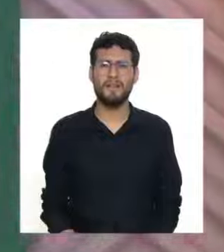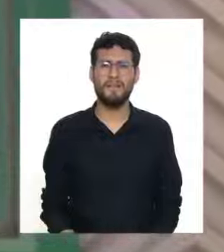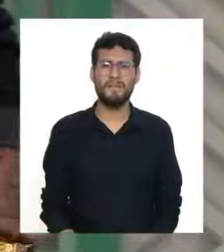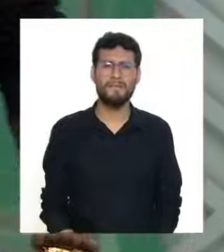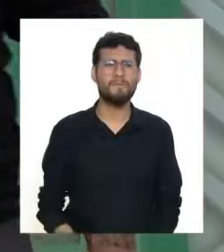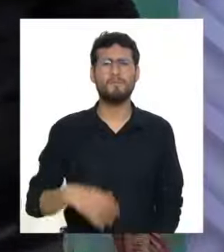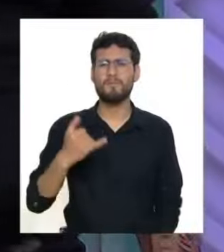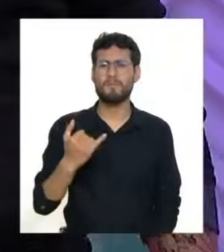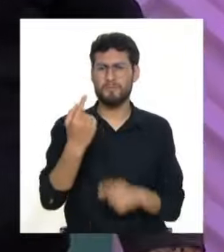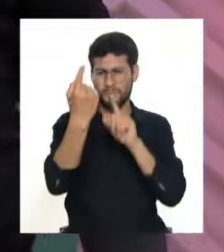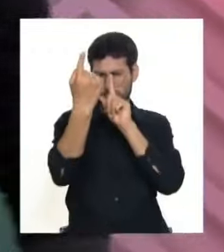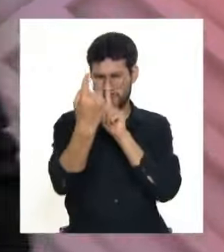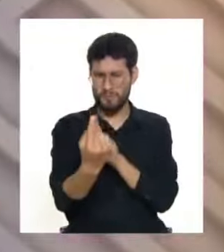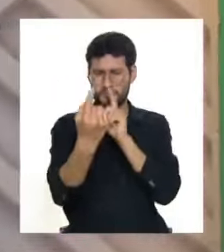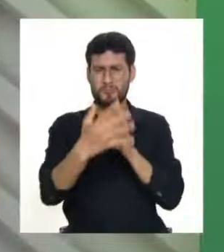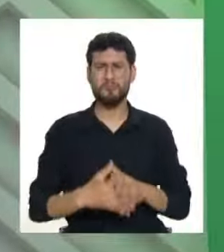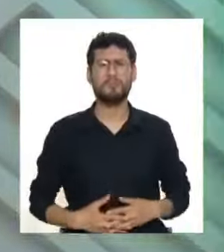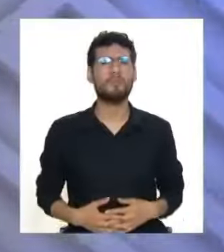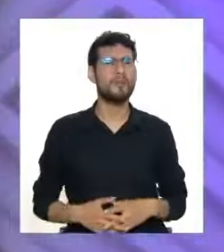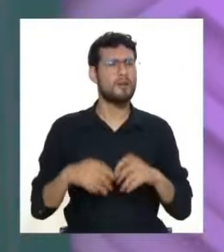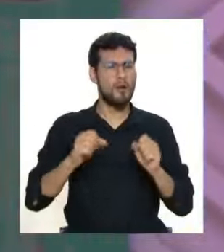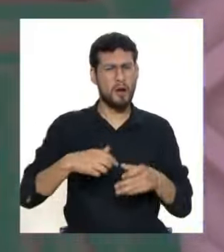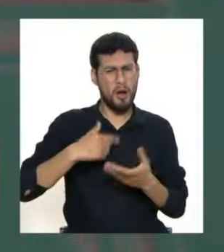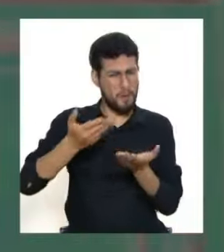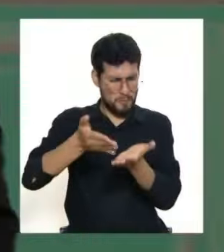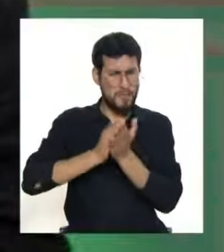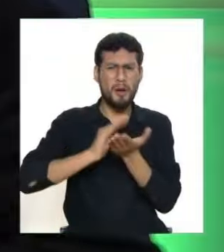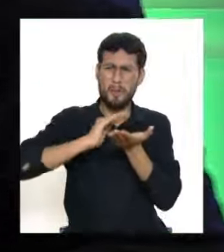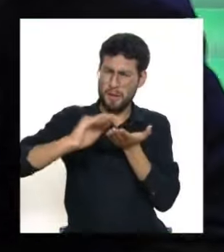Si yo te hice daño, te pido perdón.